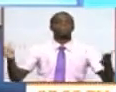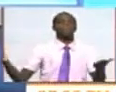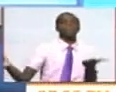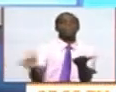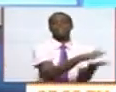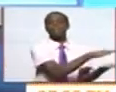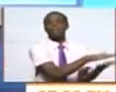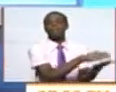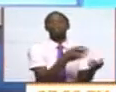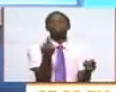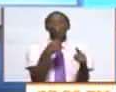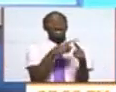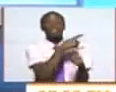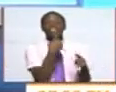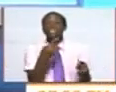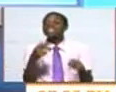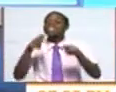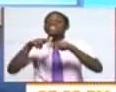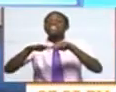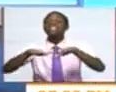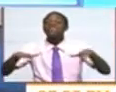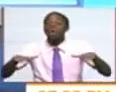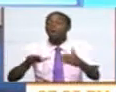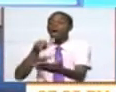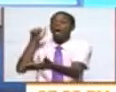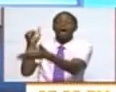atacando a sus niños.